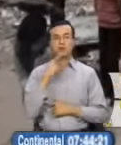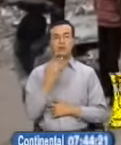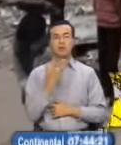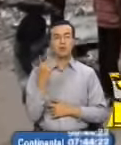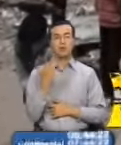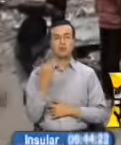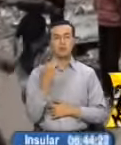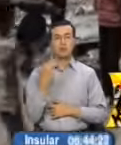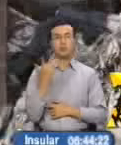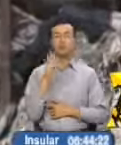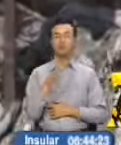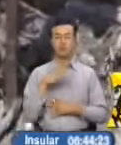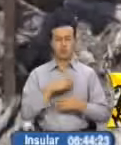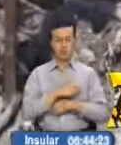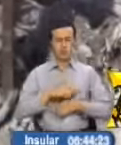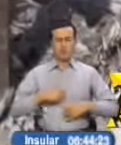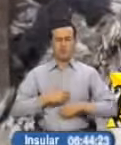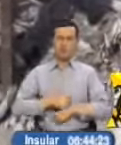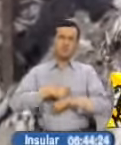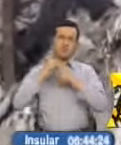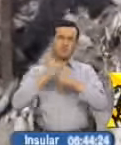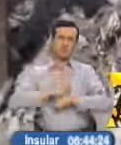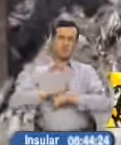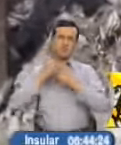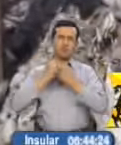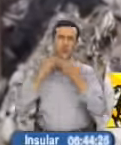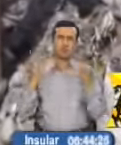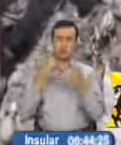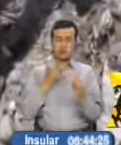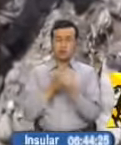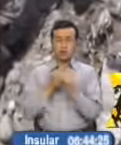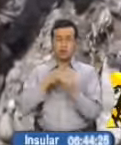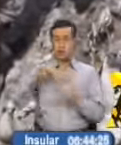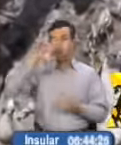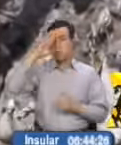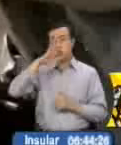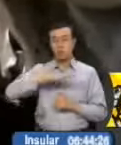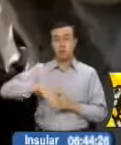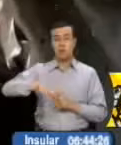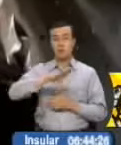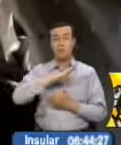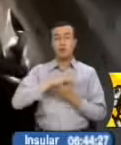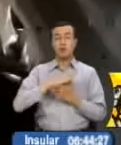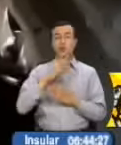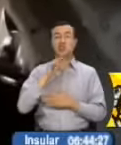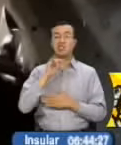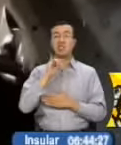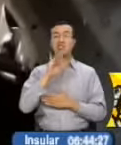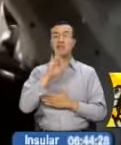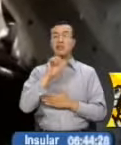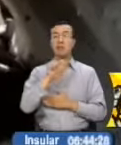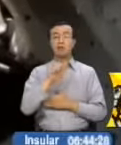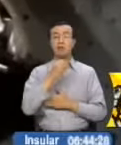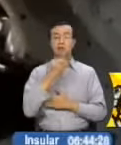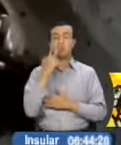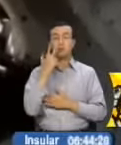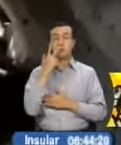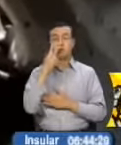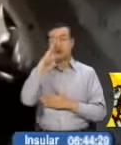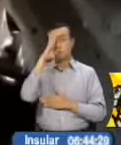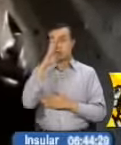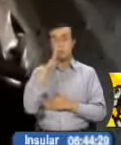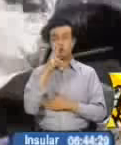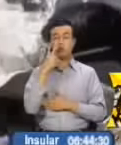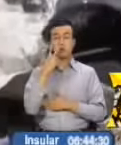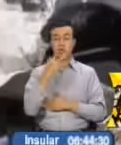hizo estallar su chaleco cargado de explosivos cerca de un control policial en un barrio chiita en Bagdad. Tres policías y tres